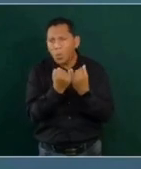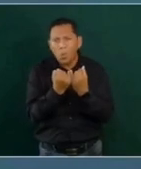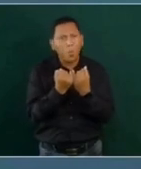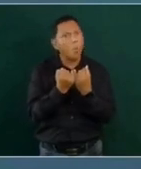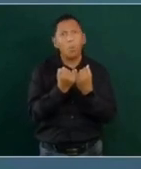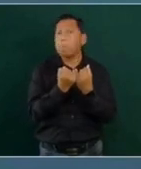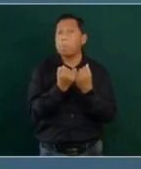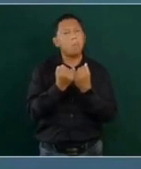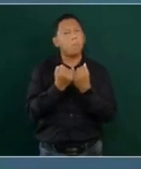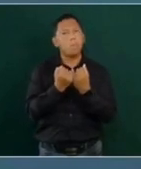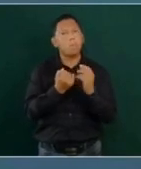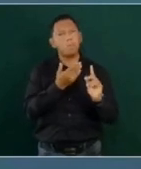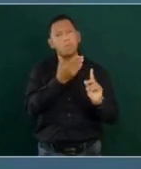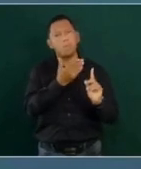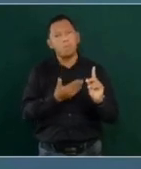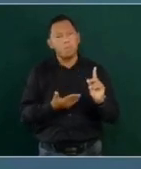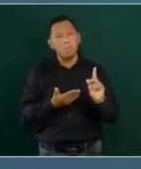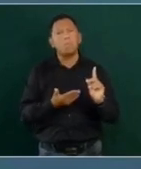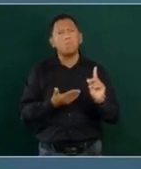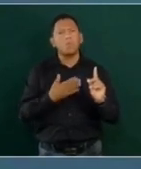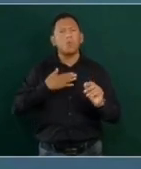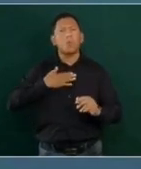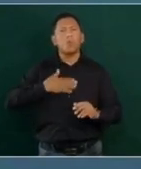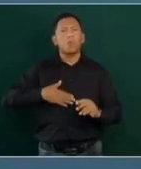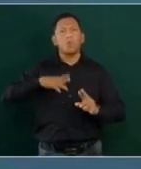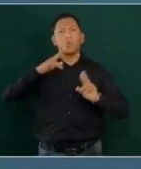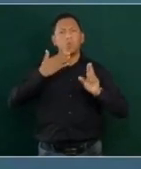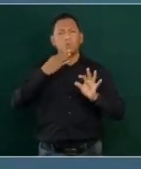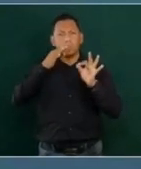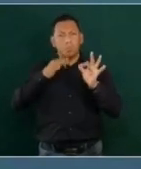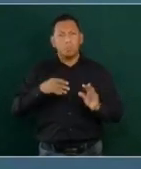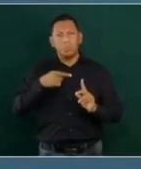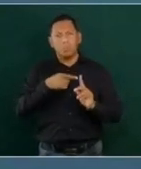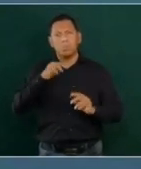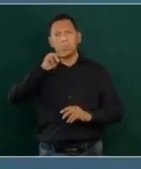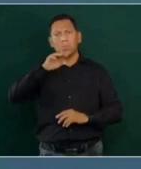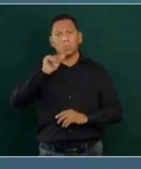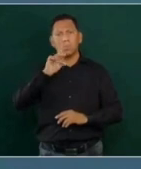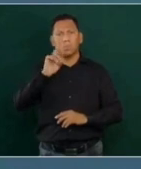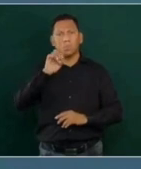más vocación democrática que Madero.